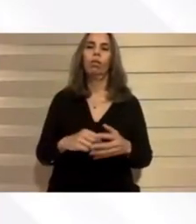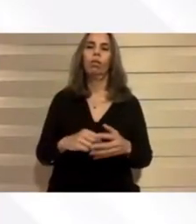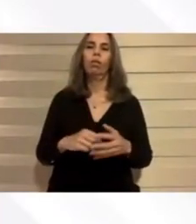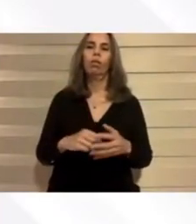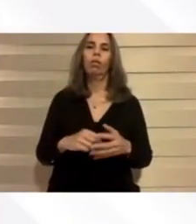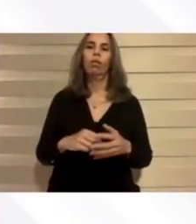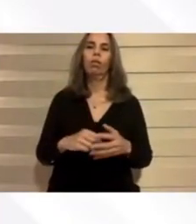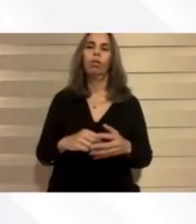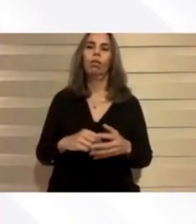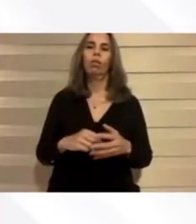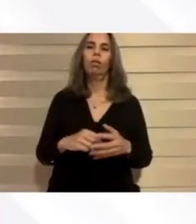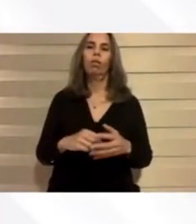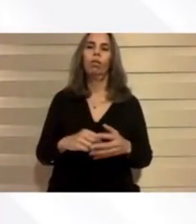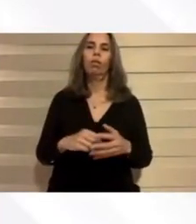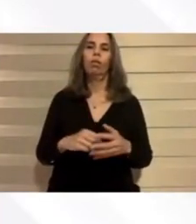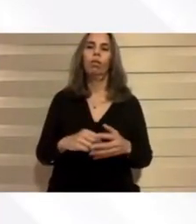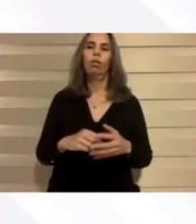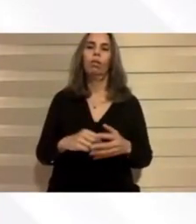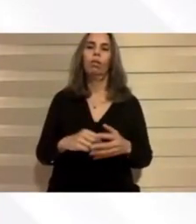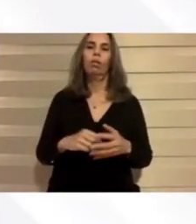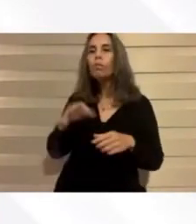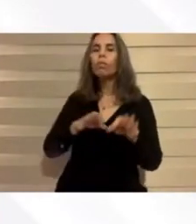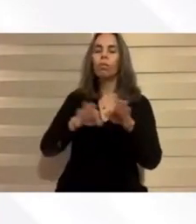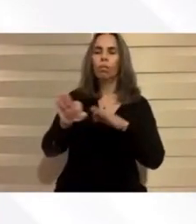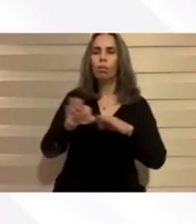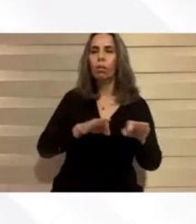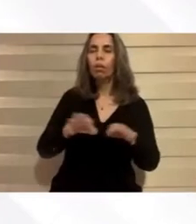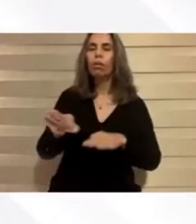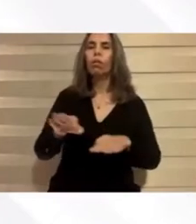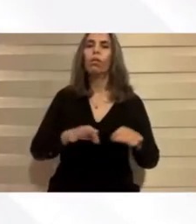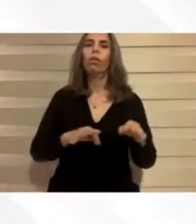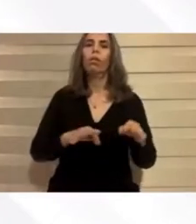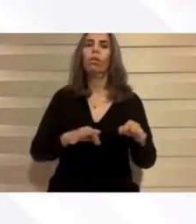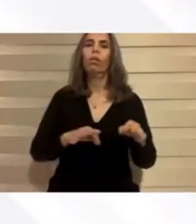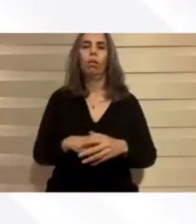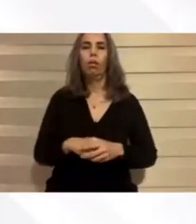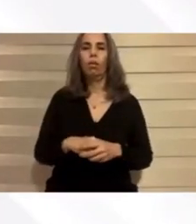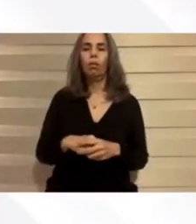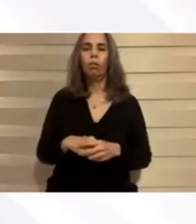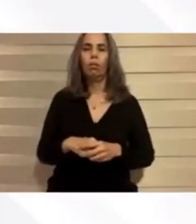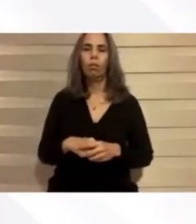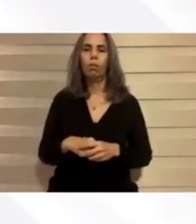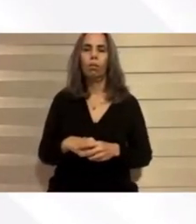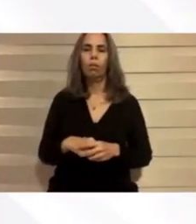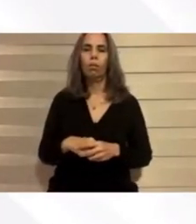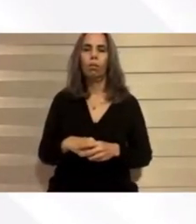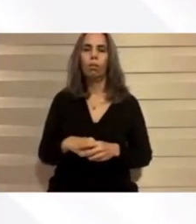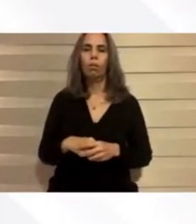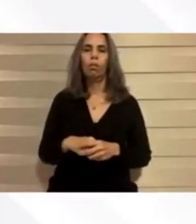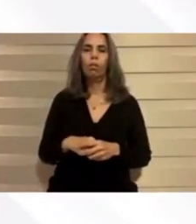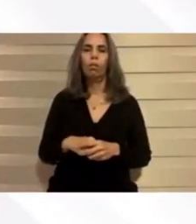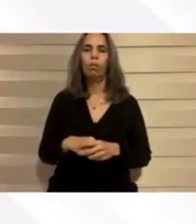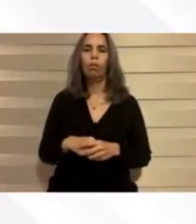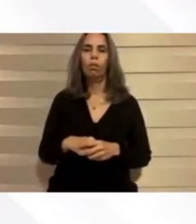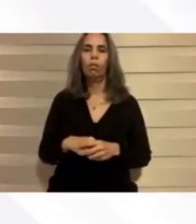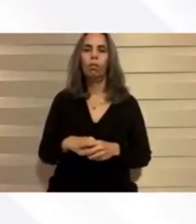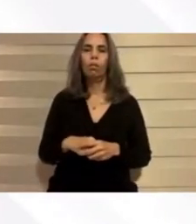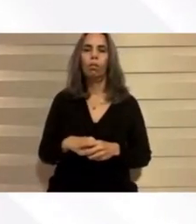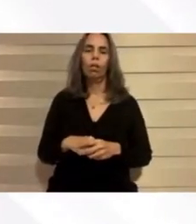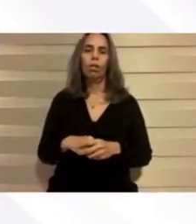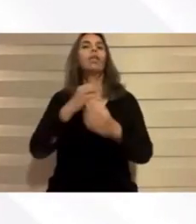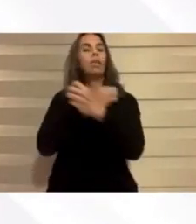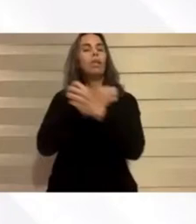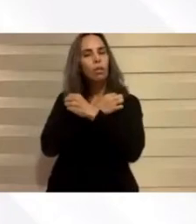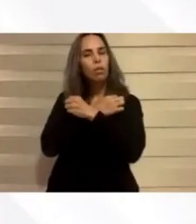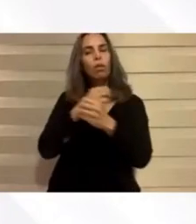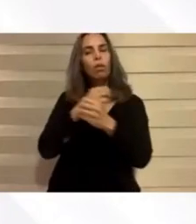durante más de 2 años en la OCDE, promoviendo la educación STEAM, ahora es Ciencia,